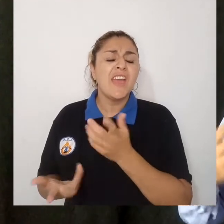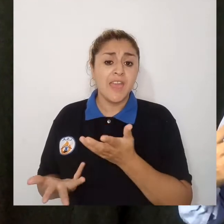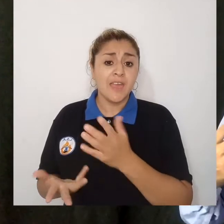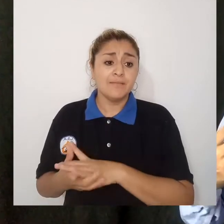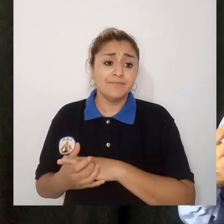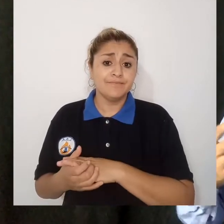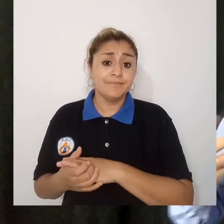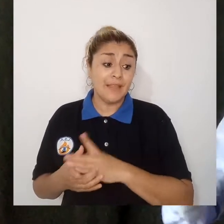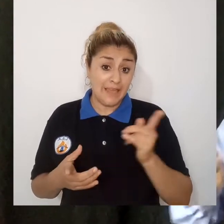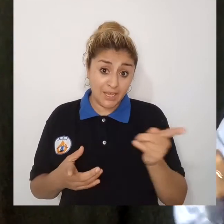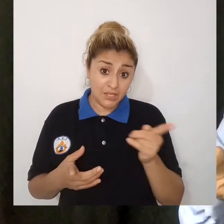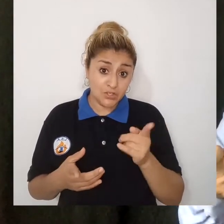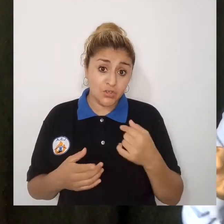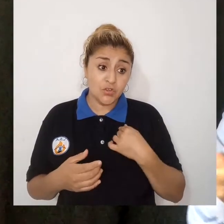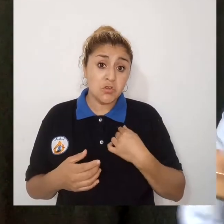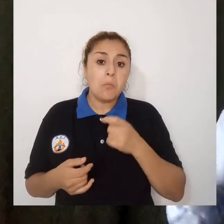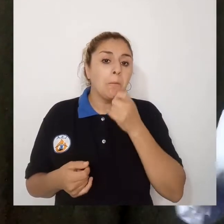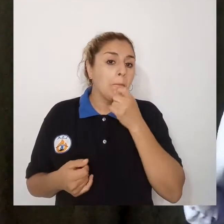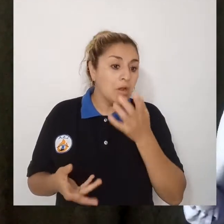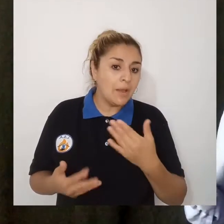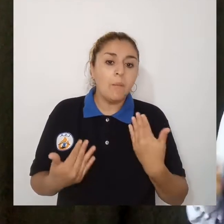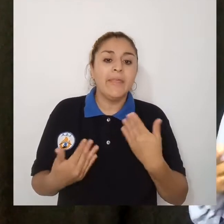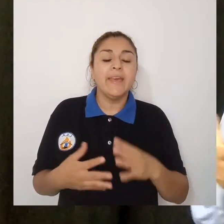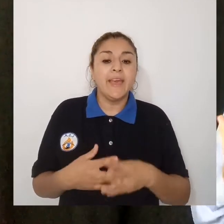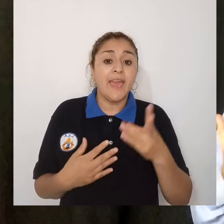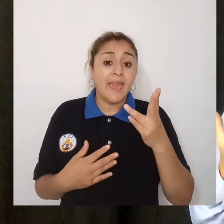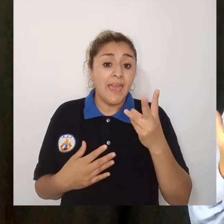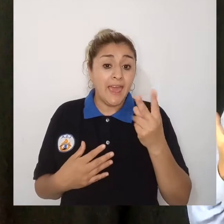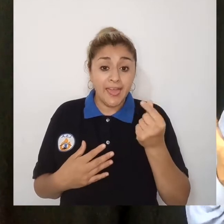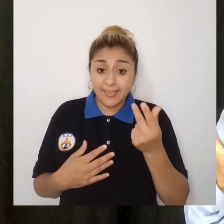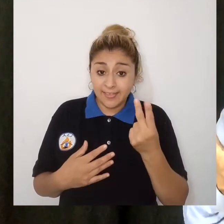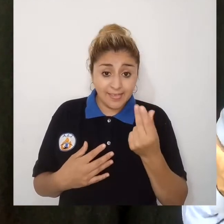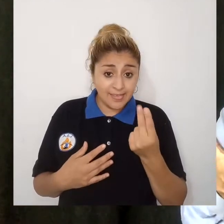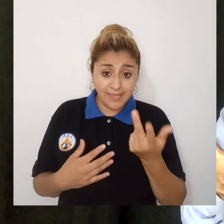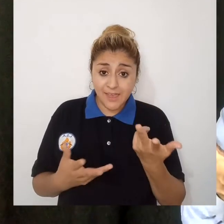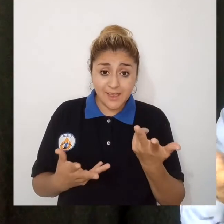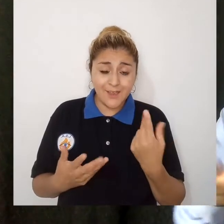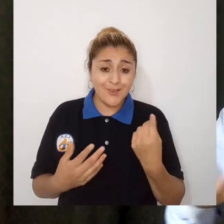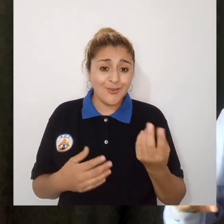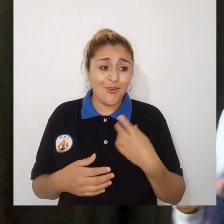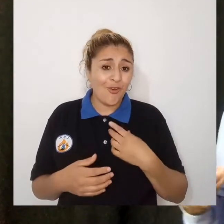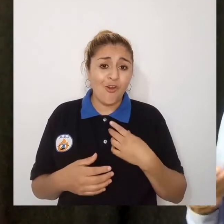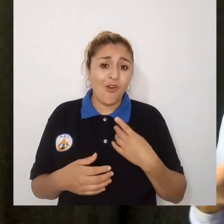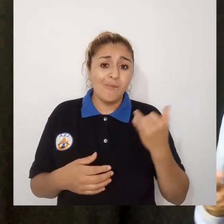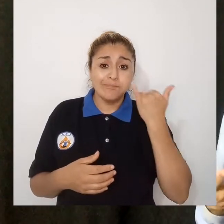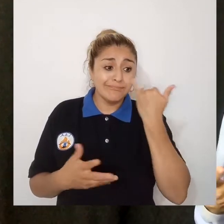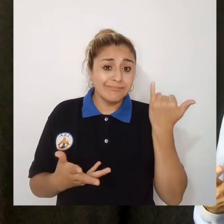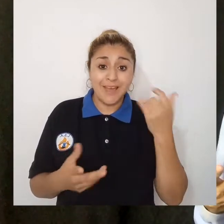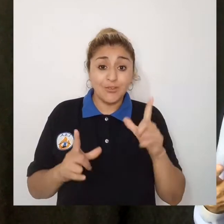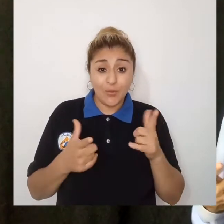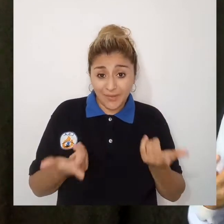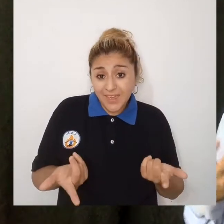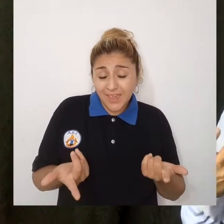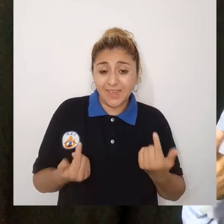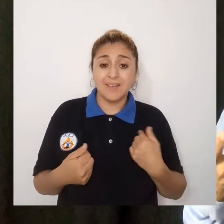una acción extraordinaria porque quizás no contaban con con dinero físico o con